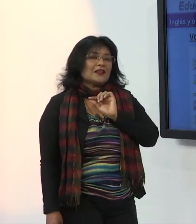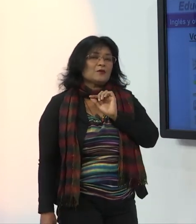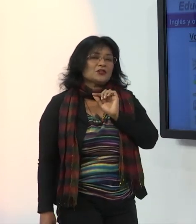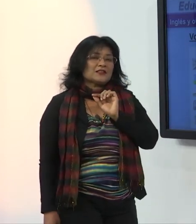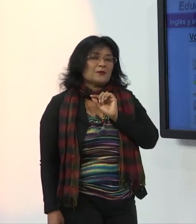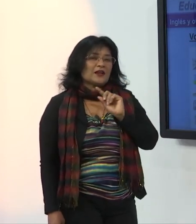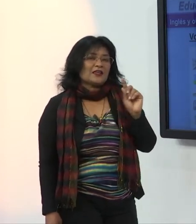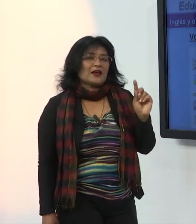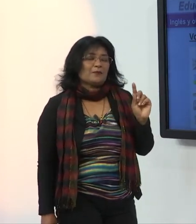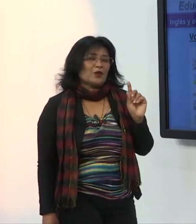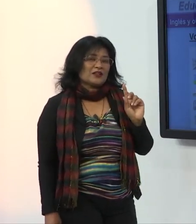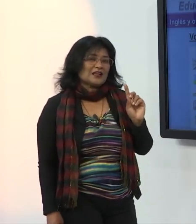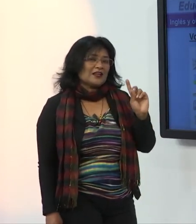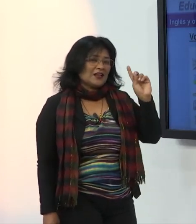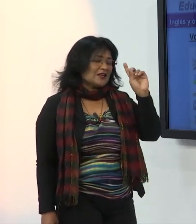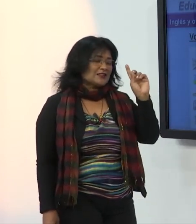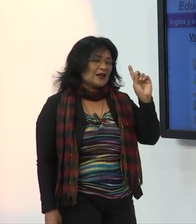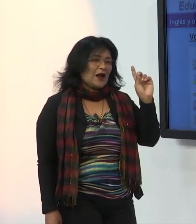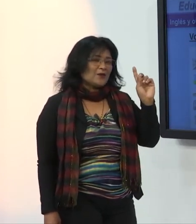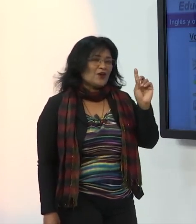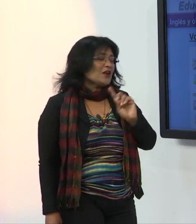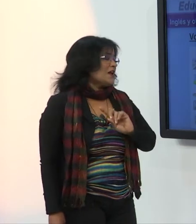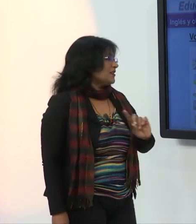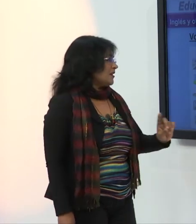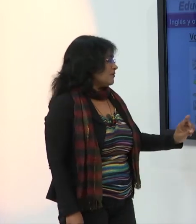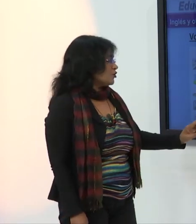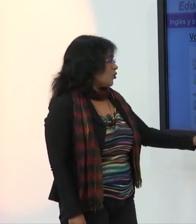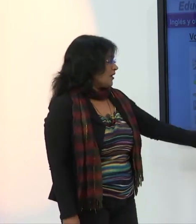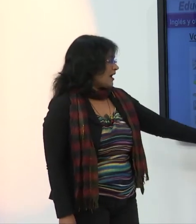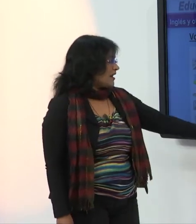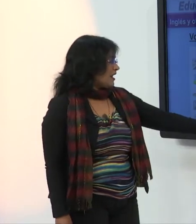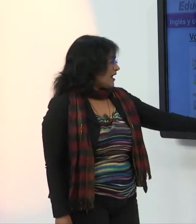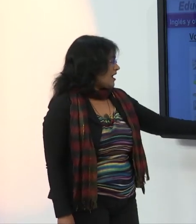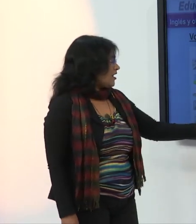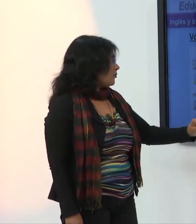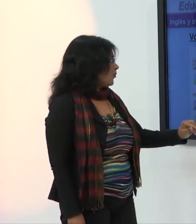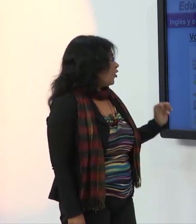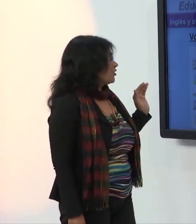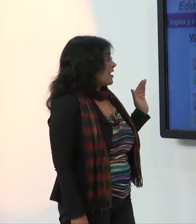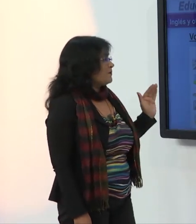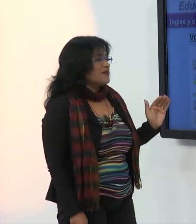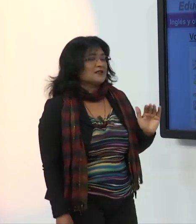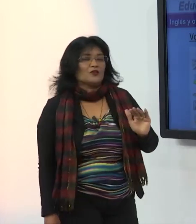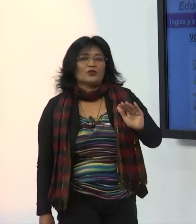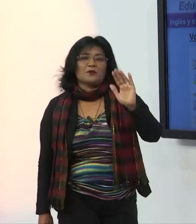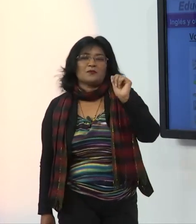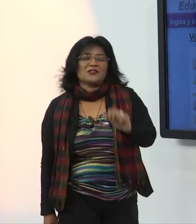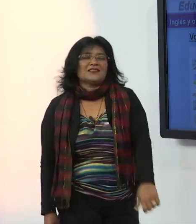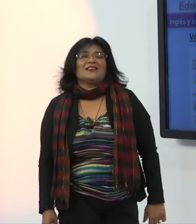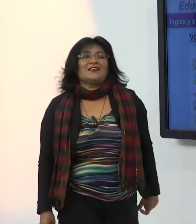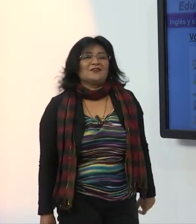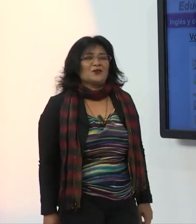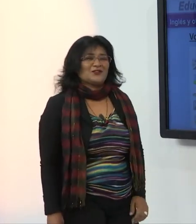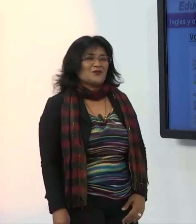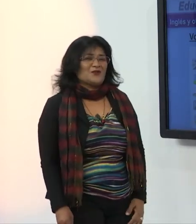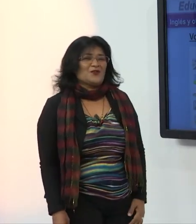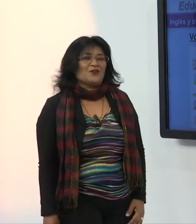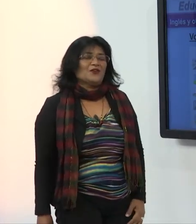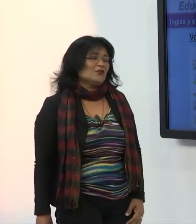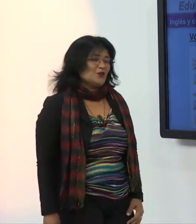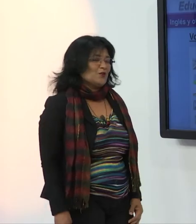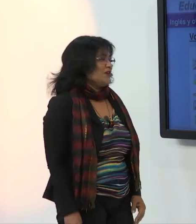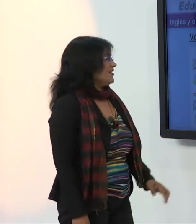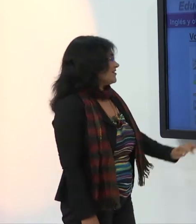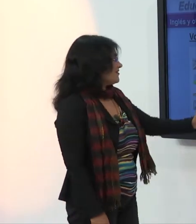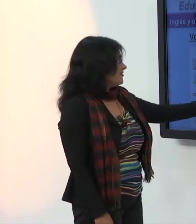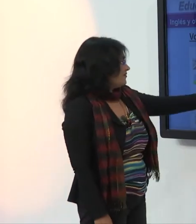¿Y qué tenemos que hacer para poder salir en ese avión? Tenemos que ubicar el air pod, la pista donde vamos a salir en nuestro avión.